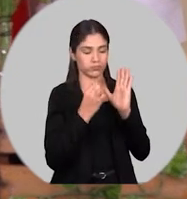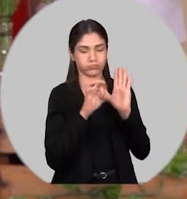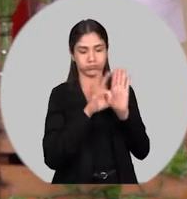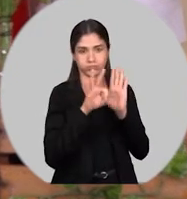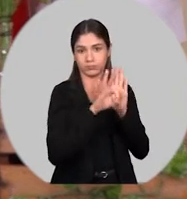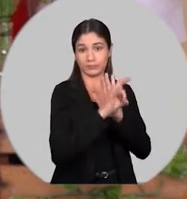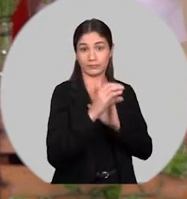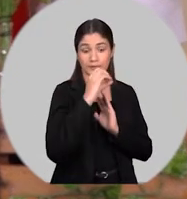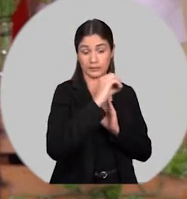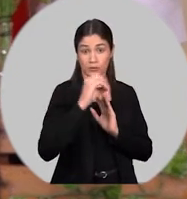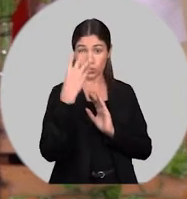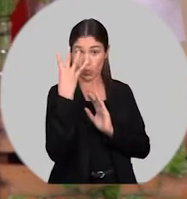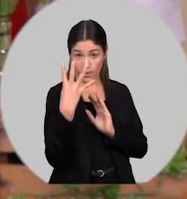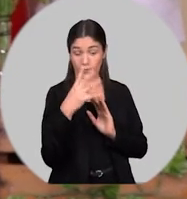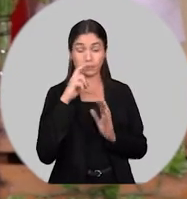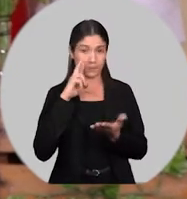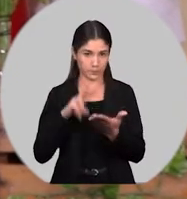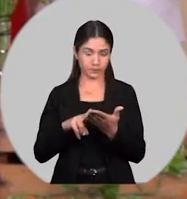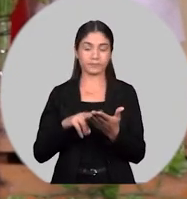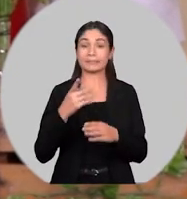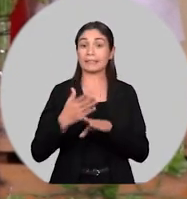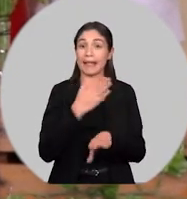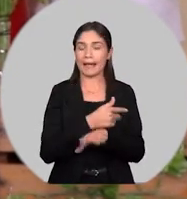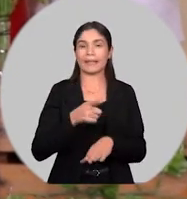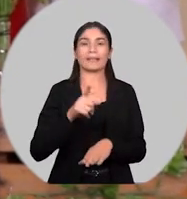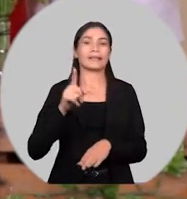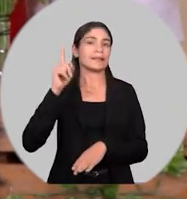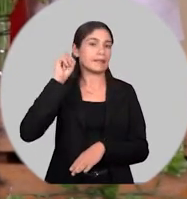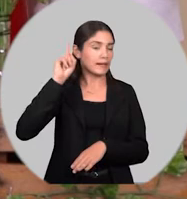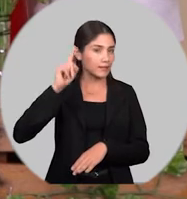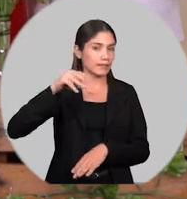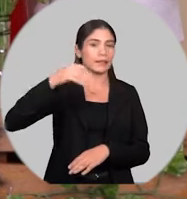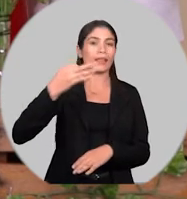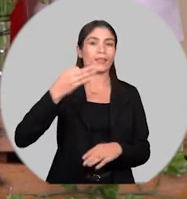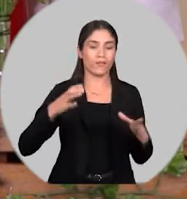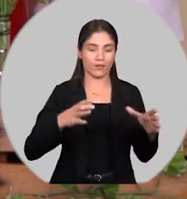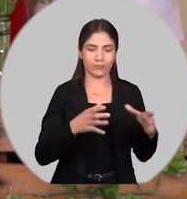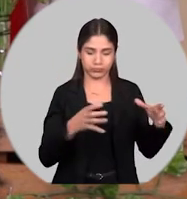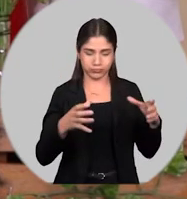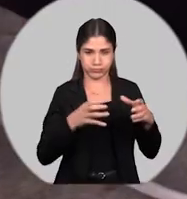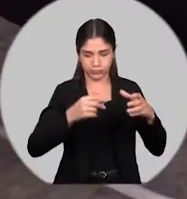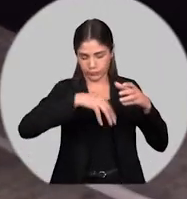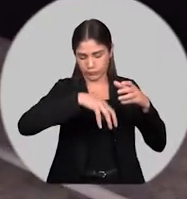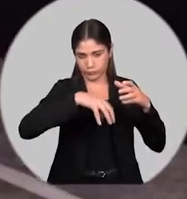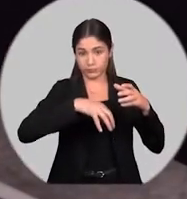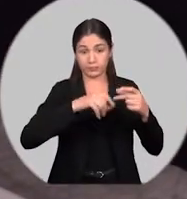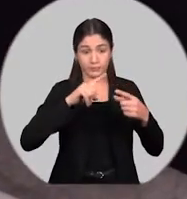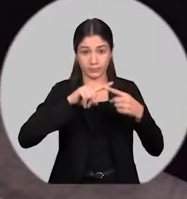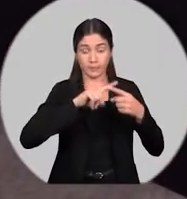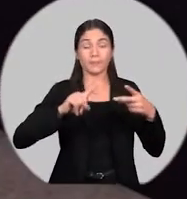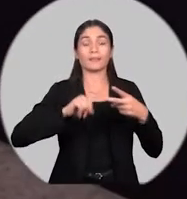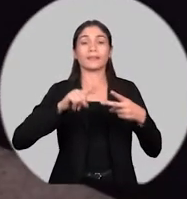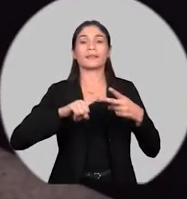Siempre tenemos que tamizar la harina. Luego vamos a incorporar